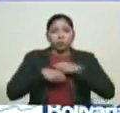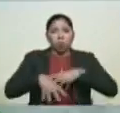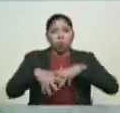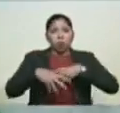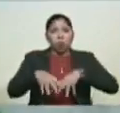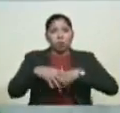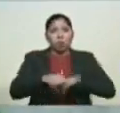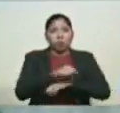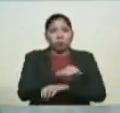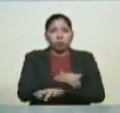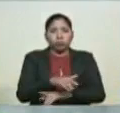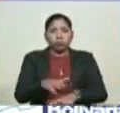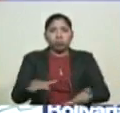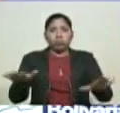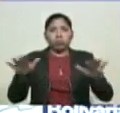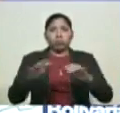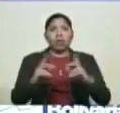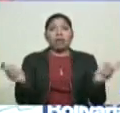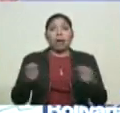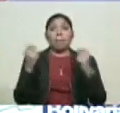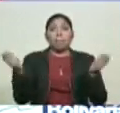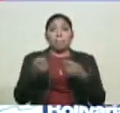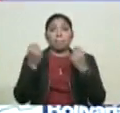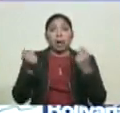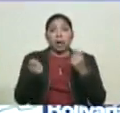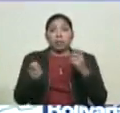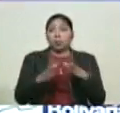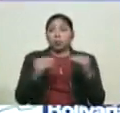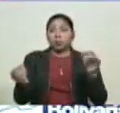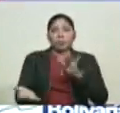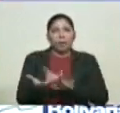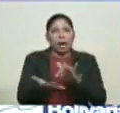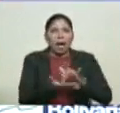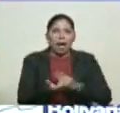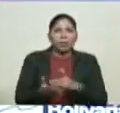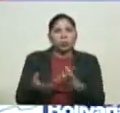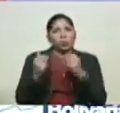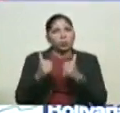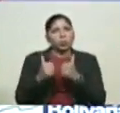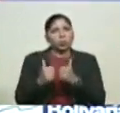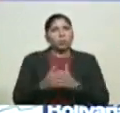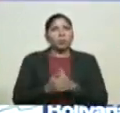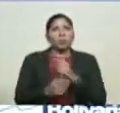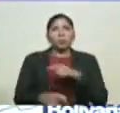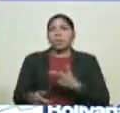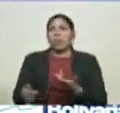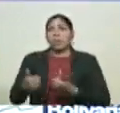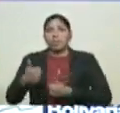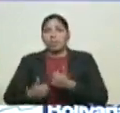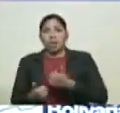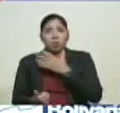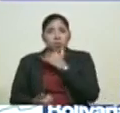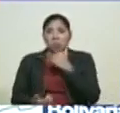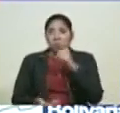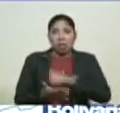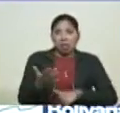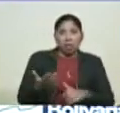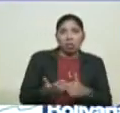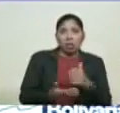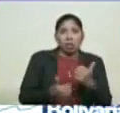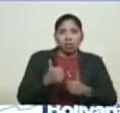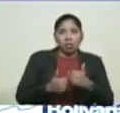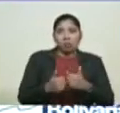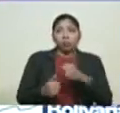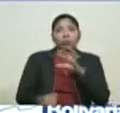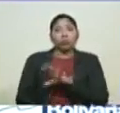ciudadanía en los eventos de campaña electoral con los candidatos, en los eventos sin los candidatos, a nivel de todos los